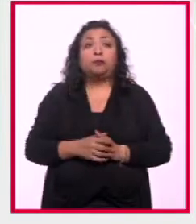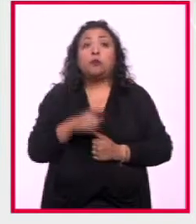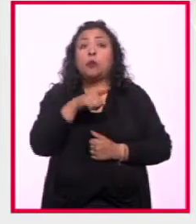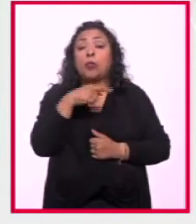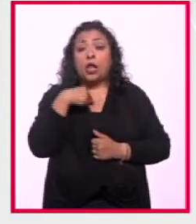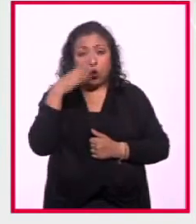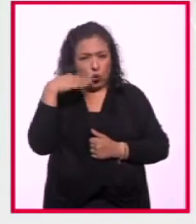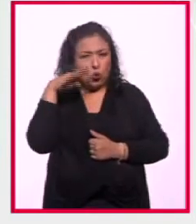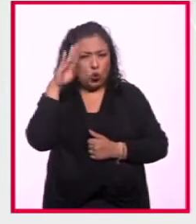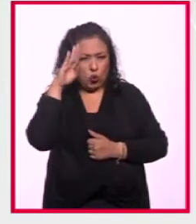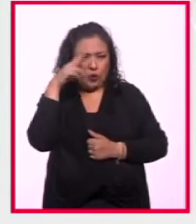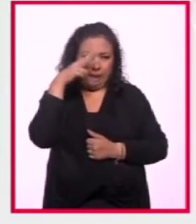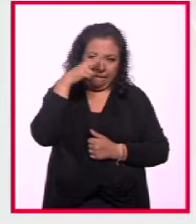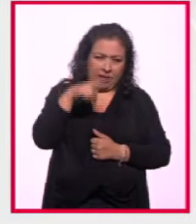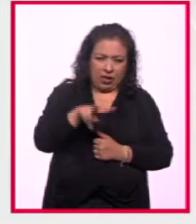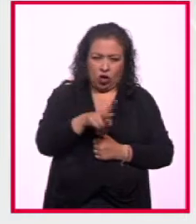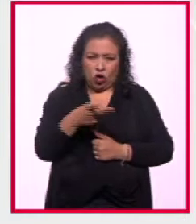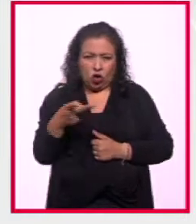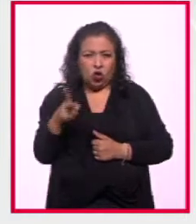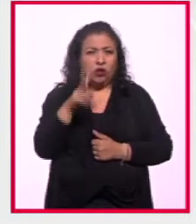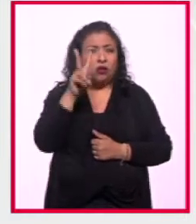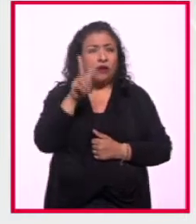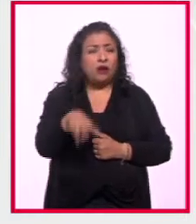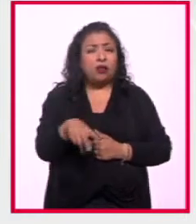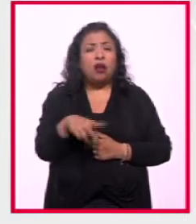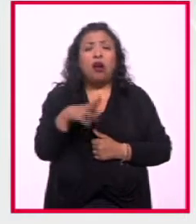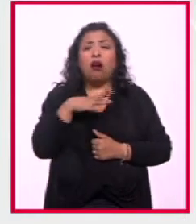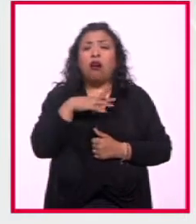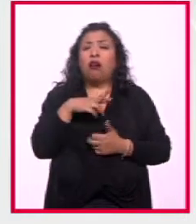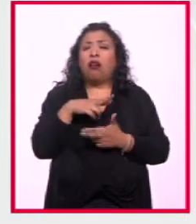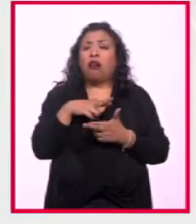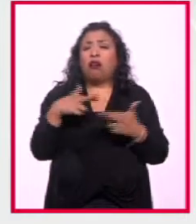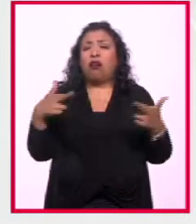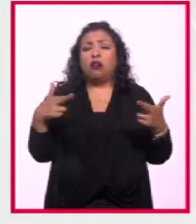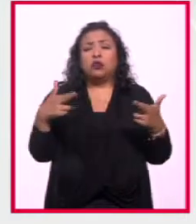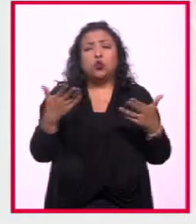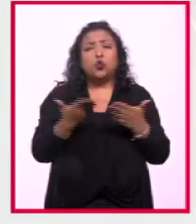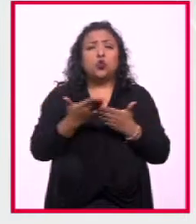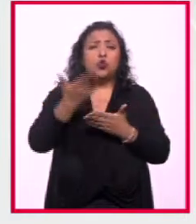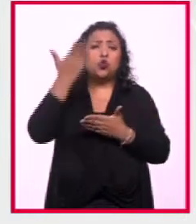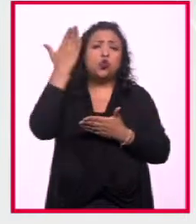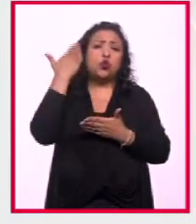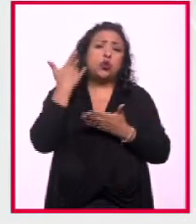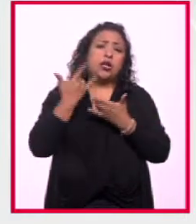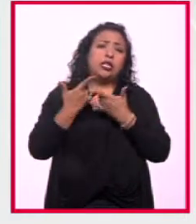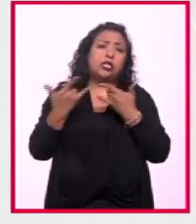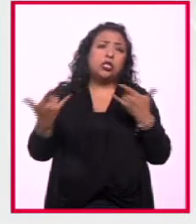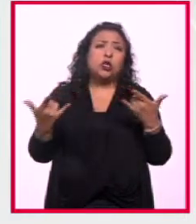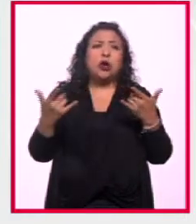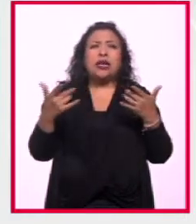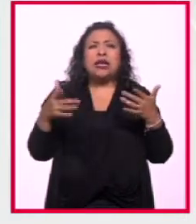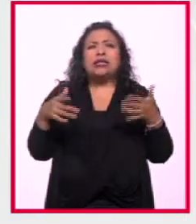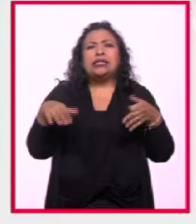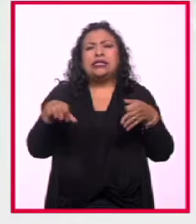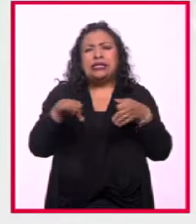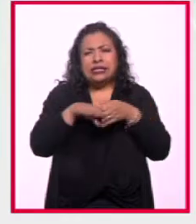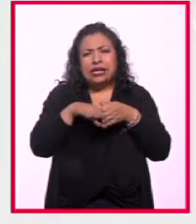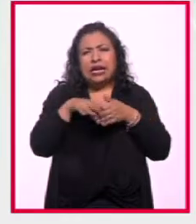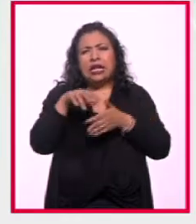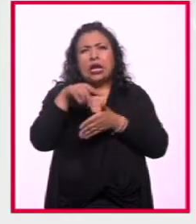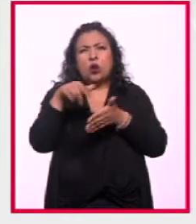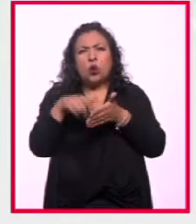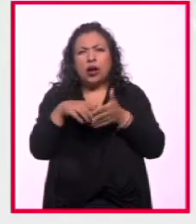y méxico tenemos una amplia relación histórica nos acerca a la geografía pero nos acerca